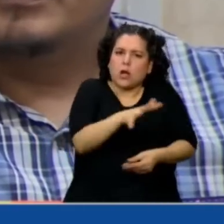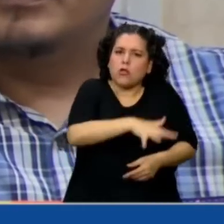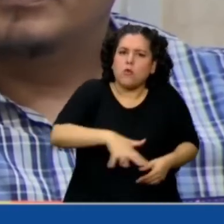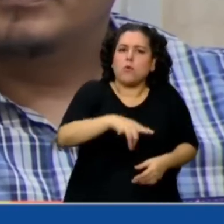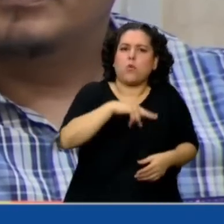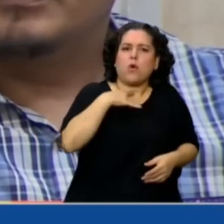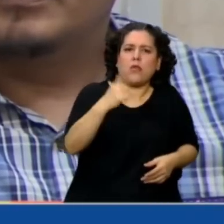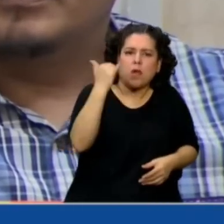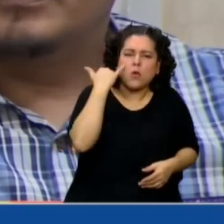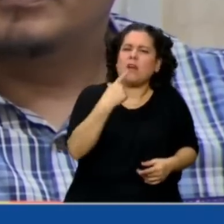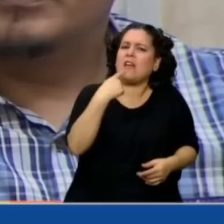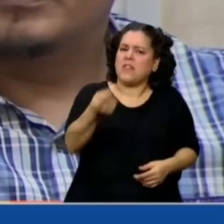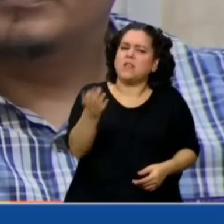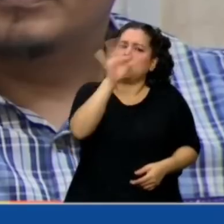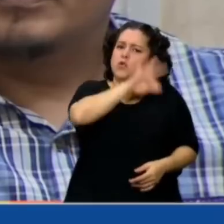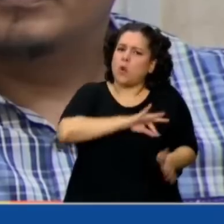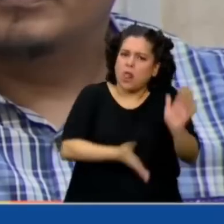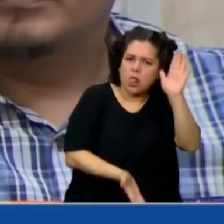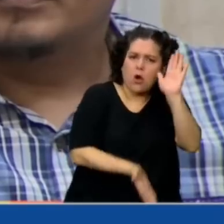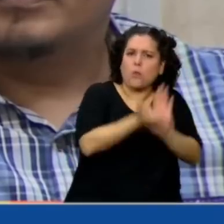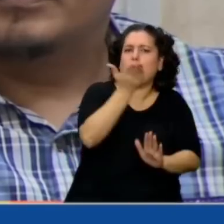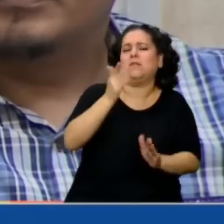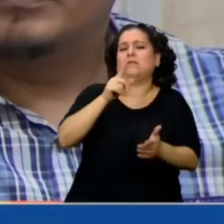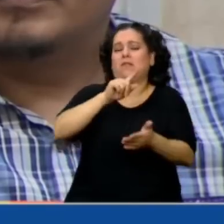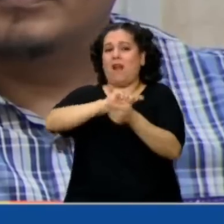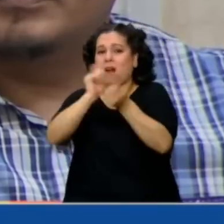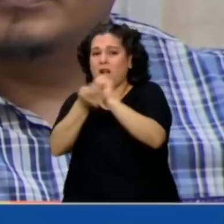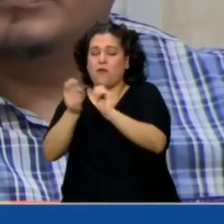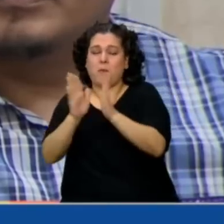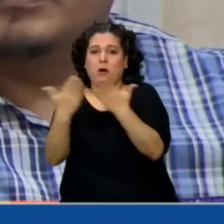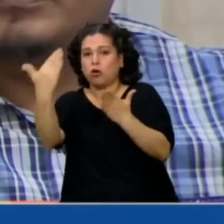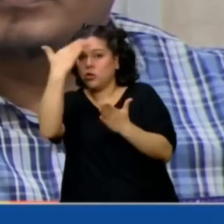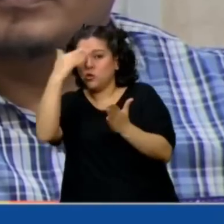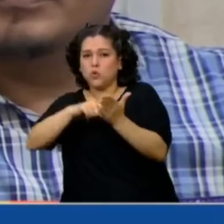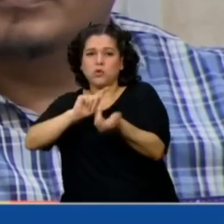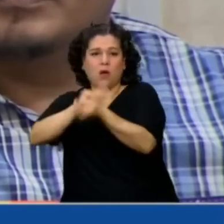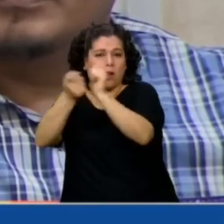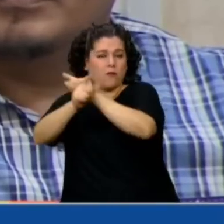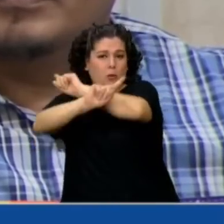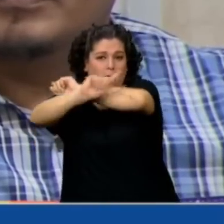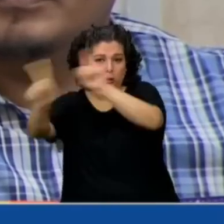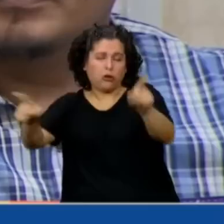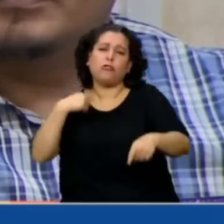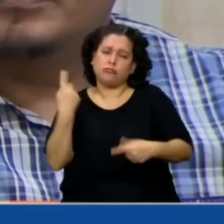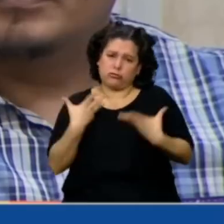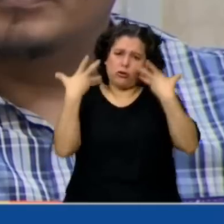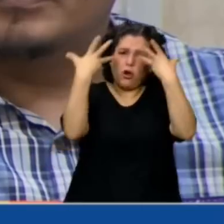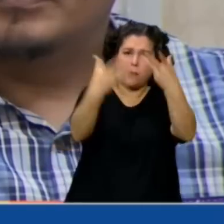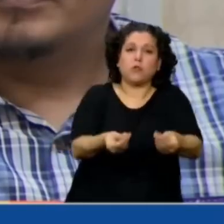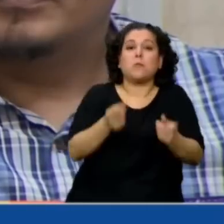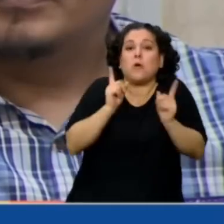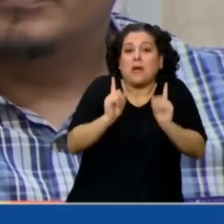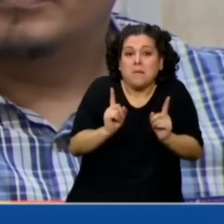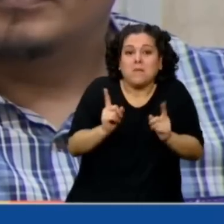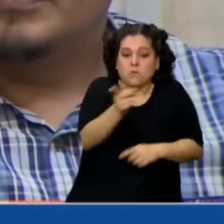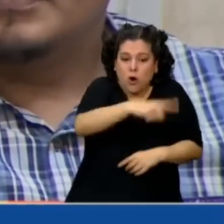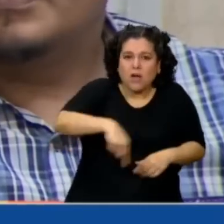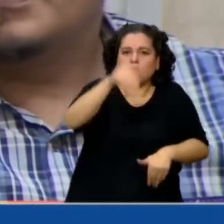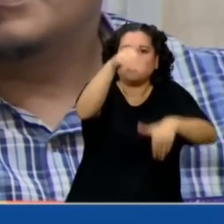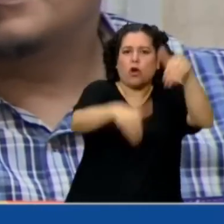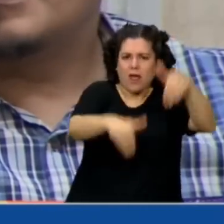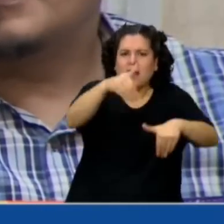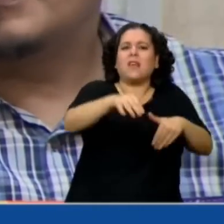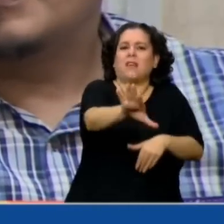dice arriba los salarios y abajo la reforma, es nada más ni nada menos que para lo que nos votaron. Porque fuimos